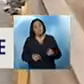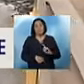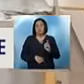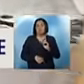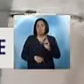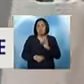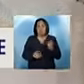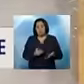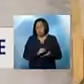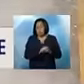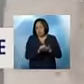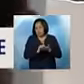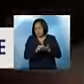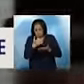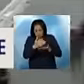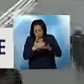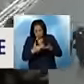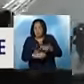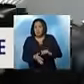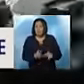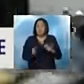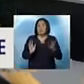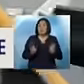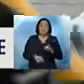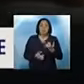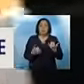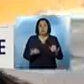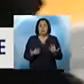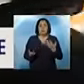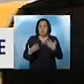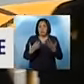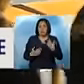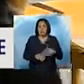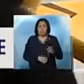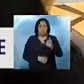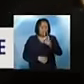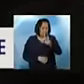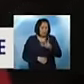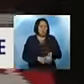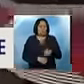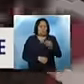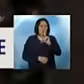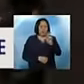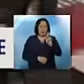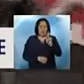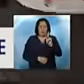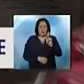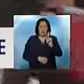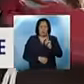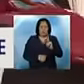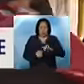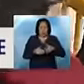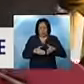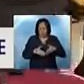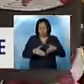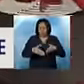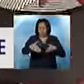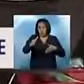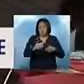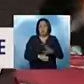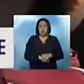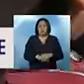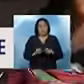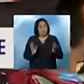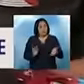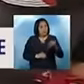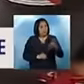tenemos registrados debido a la magnitud, porque estamos hablando de unos 3 a 4 kilómetros donde se está generando este incidente.